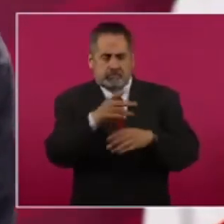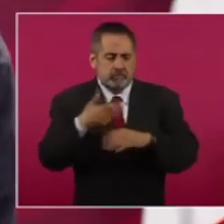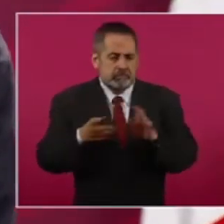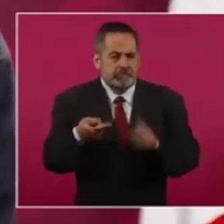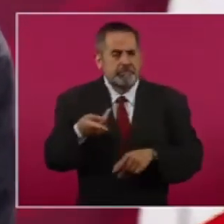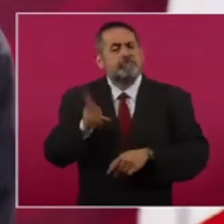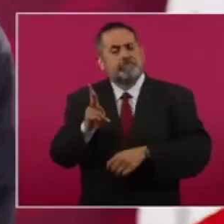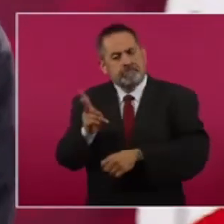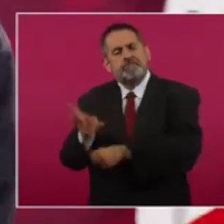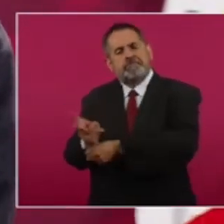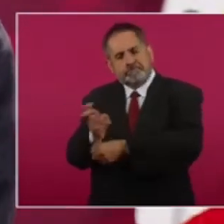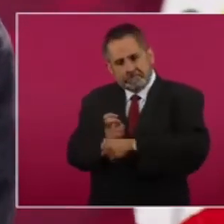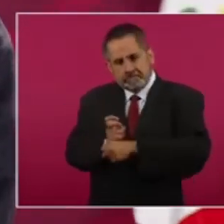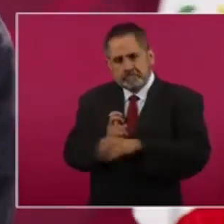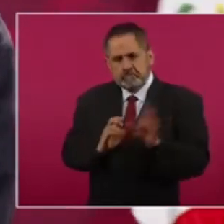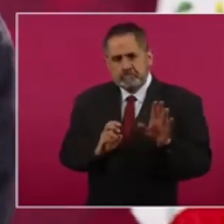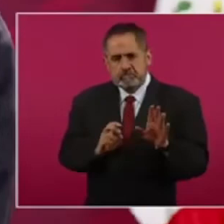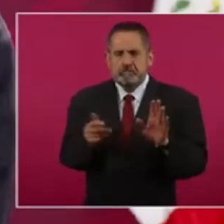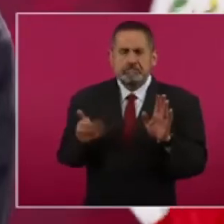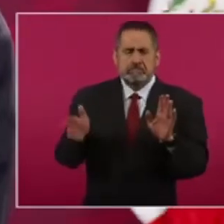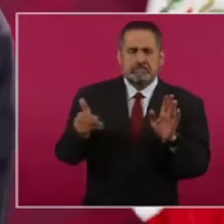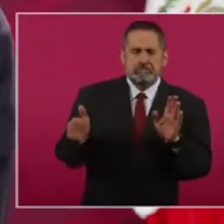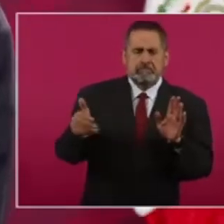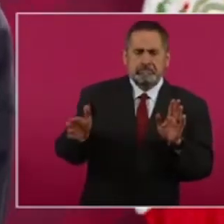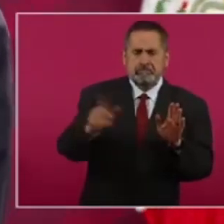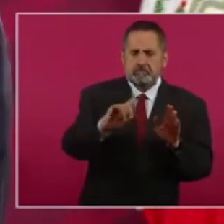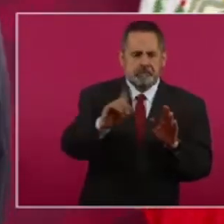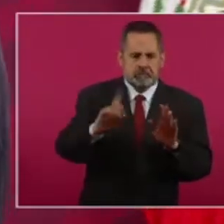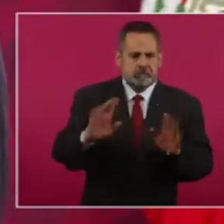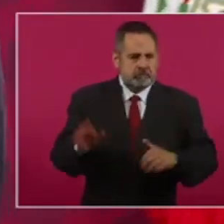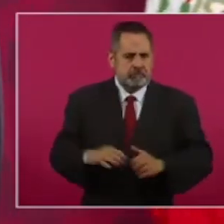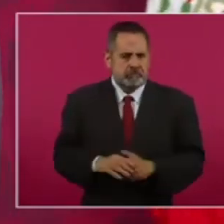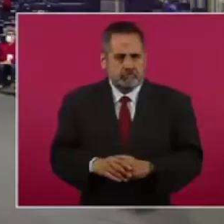pero que no se excluya a nadie.